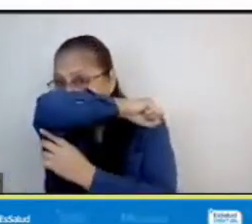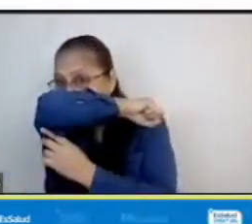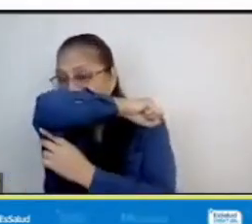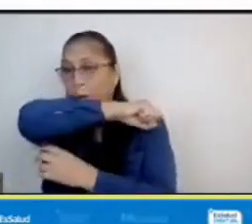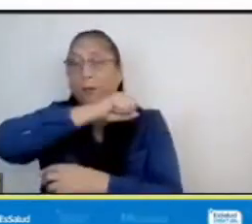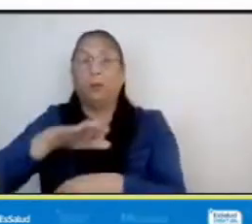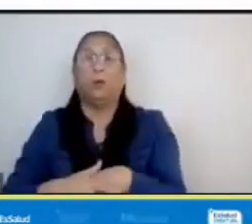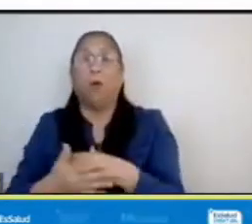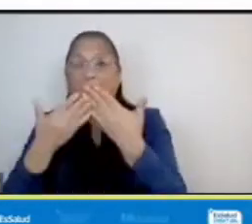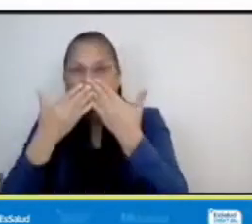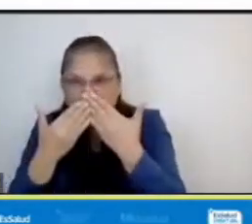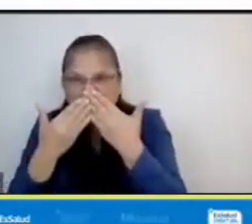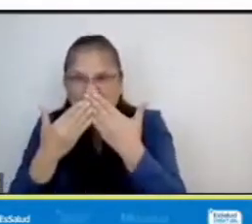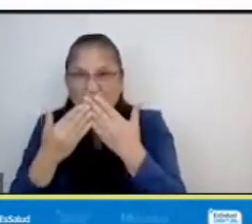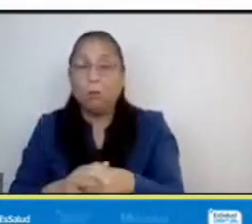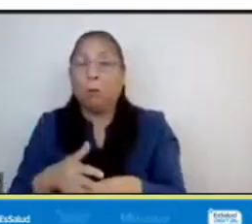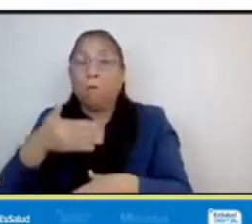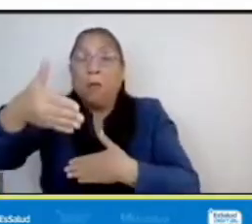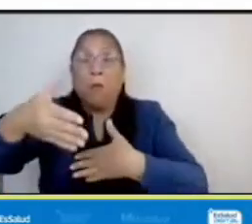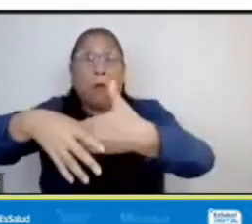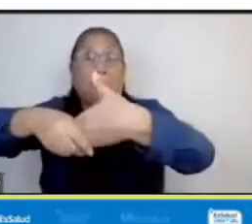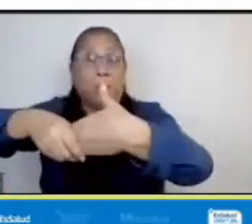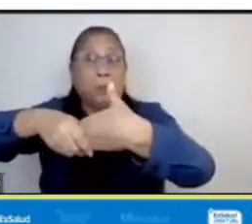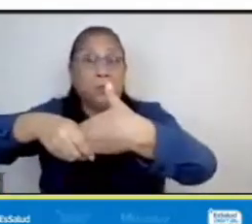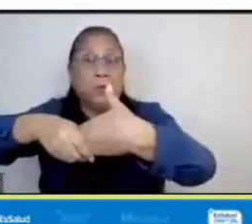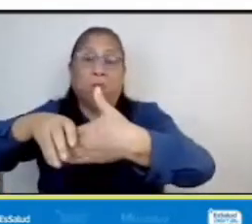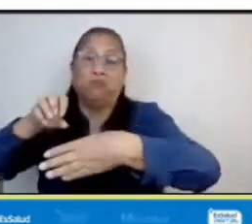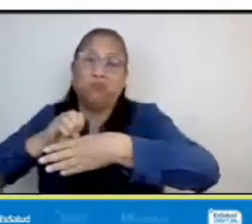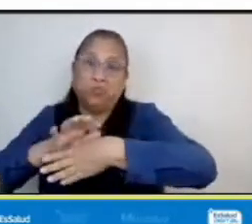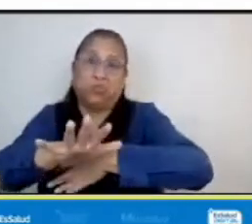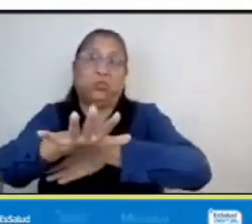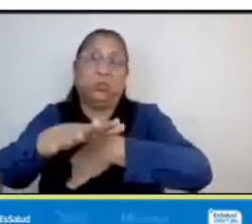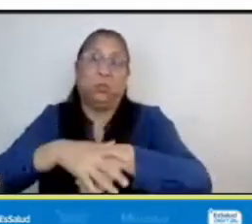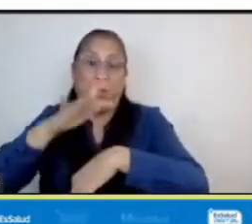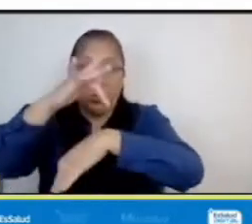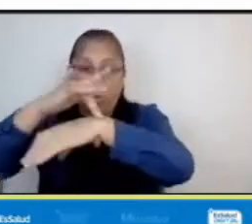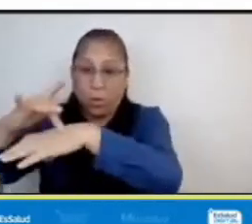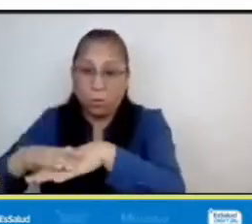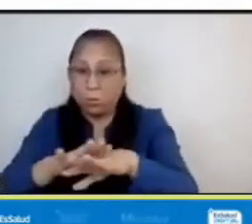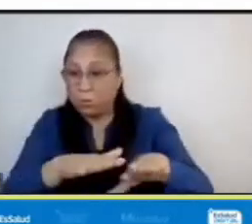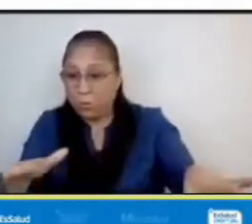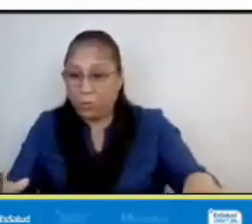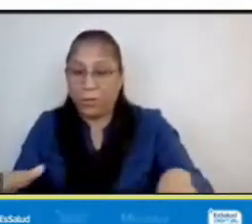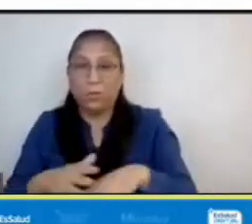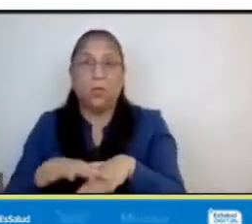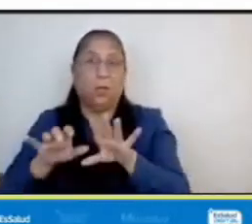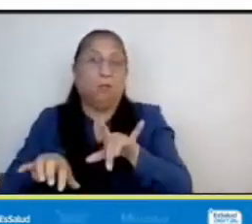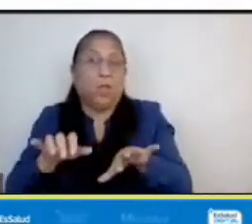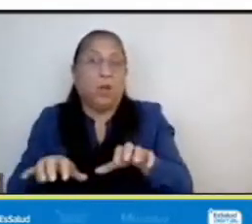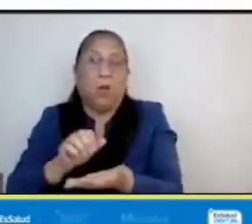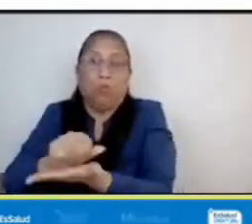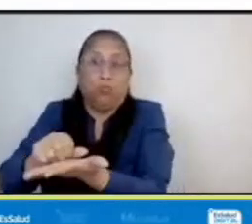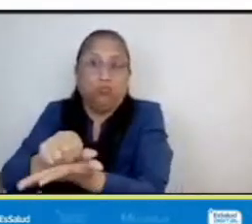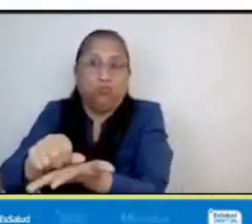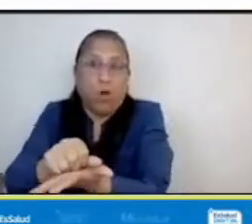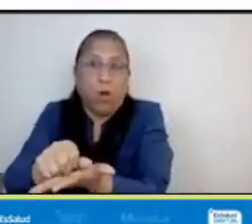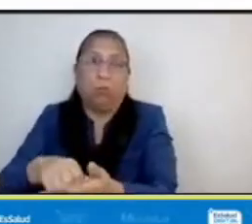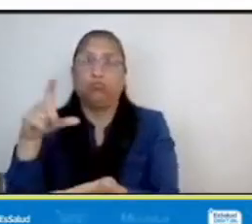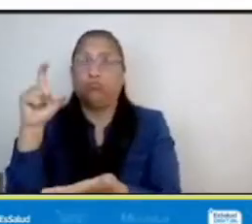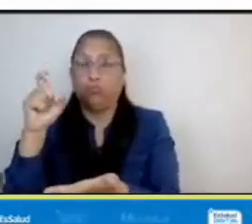contaminada. Entonces, tú le das la mano a otra persona, le pasaste los virus. Tocas una superficie, por ejemplo, el escritorio, el teclado, el mouse, un